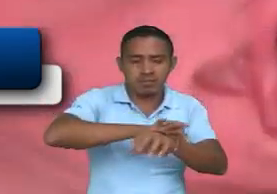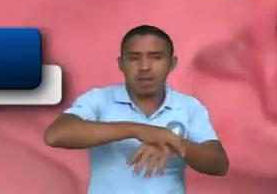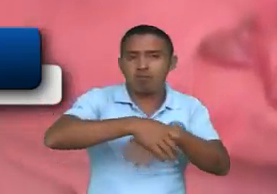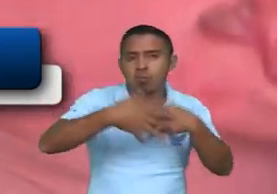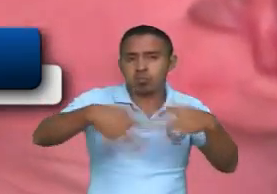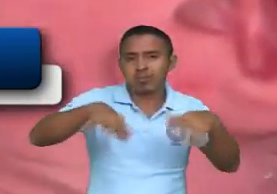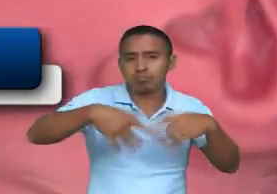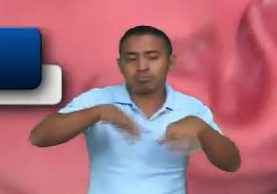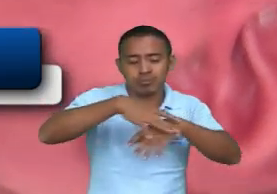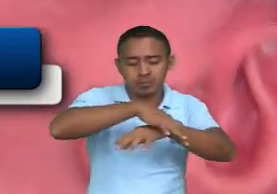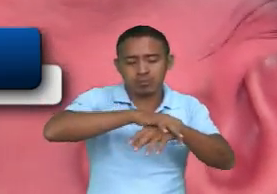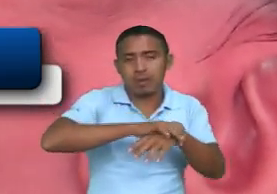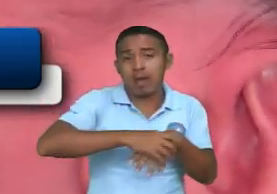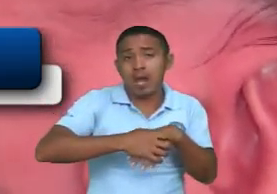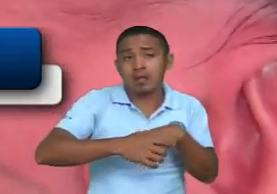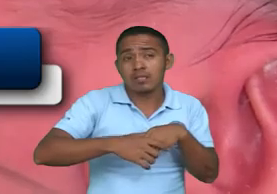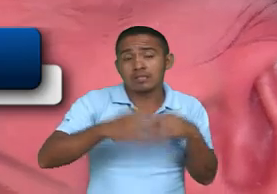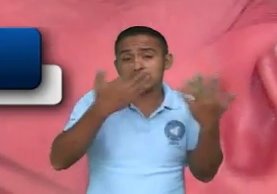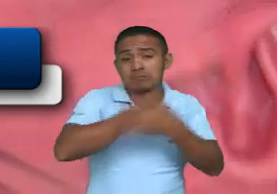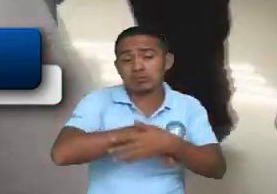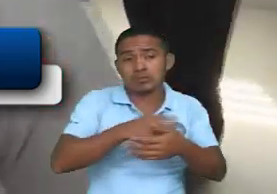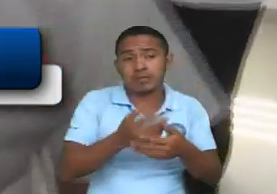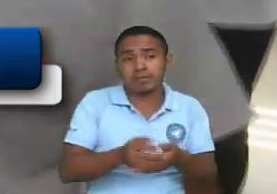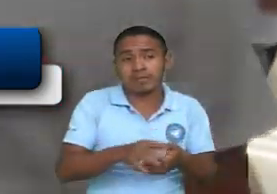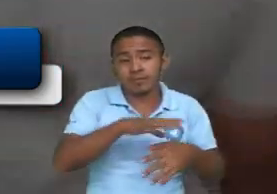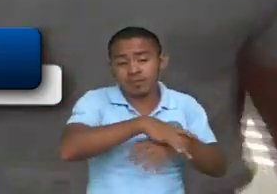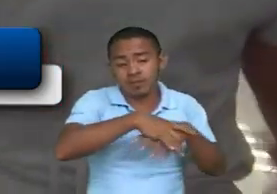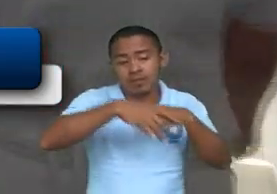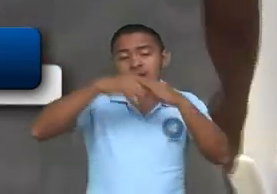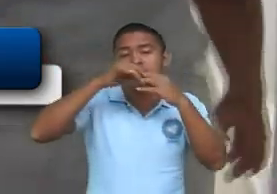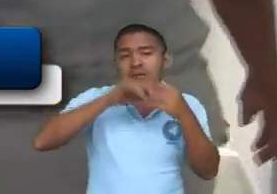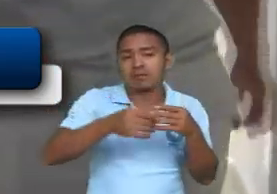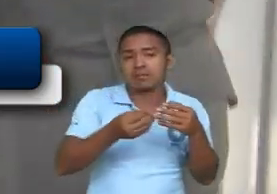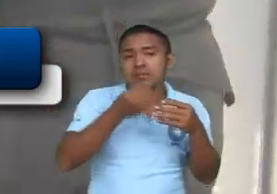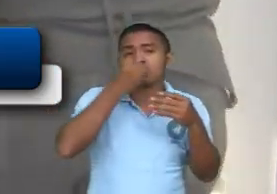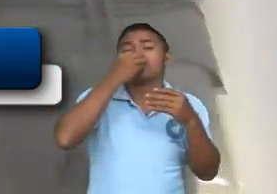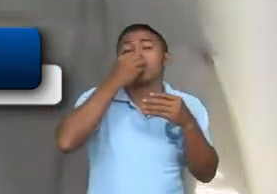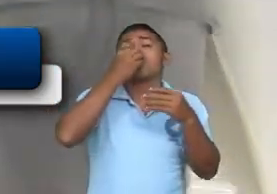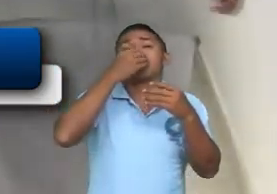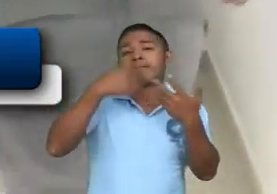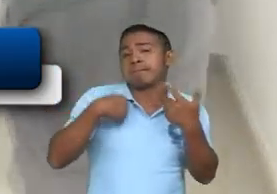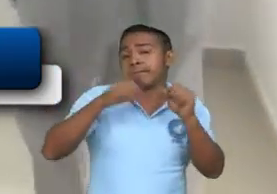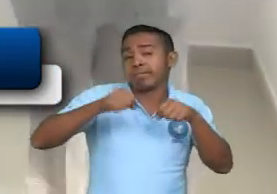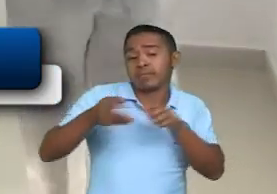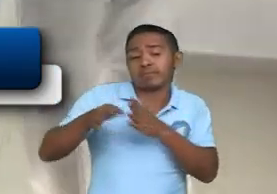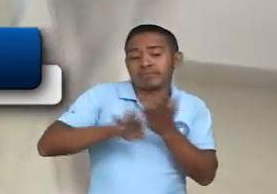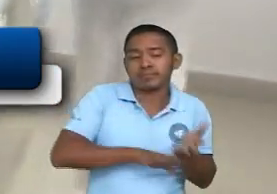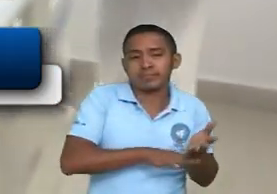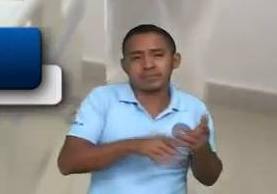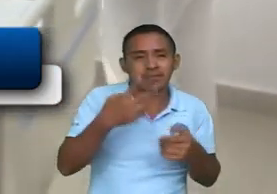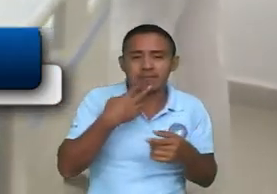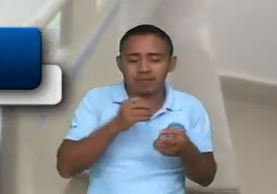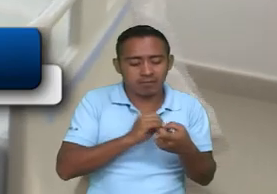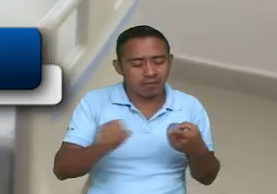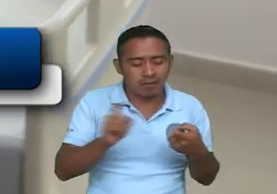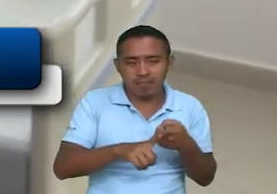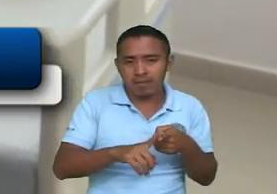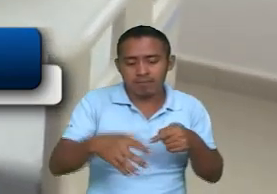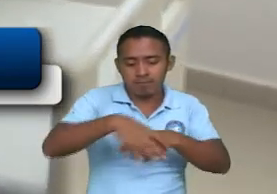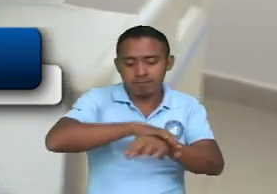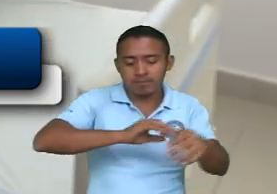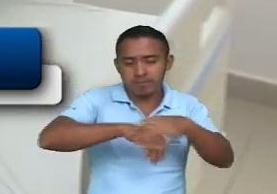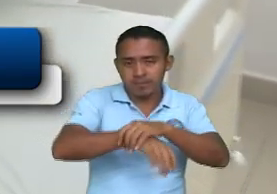área de conocimiento de los niños es la boca. Así entonces es. El bebé tiende a hacer todo esto, el movimiento es hacia su boca. Entonces la utilización